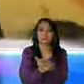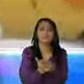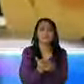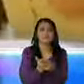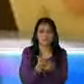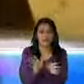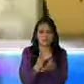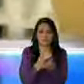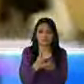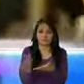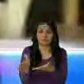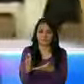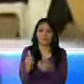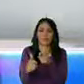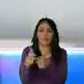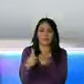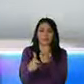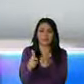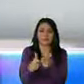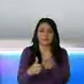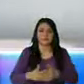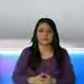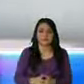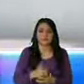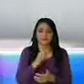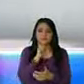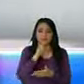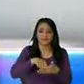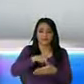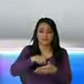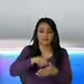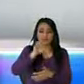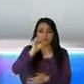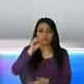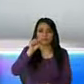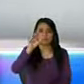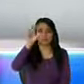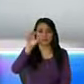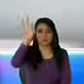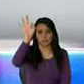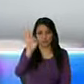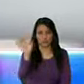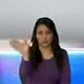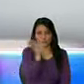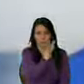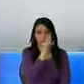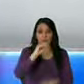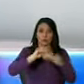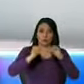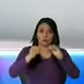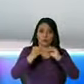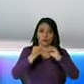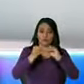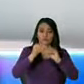declaradas con inconsistencia. Por falta de firma, 0.30%, y por inconsistencia numérica, un